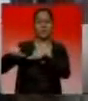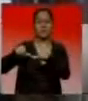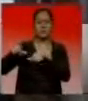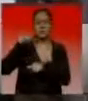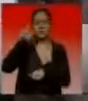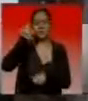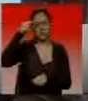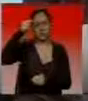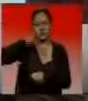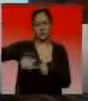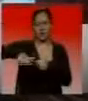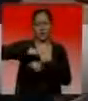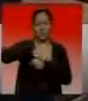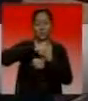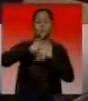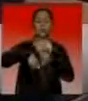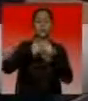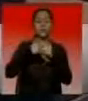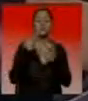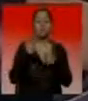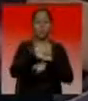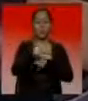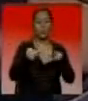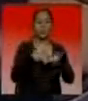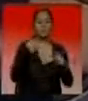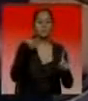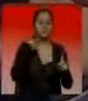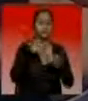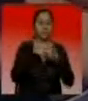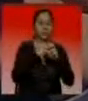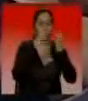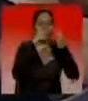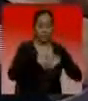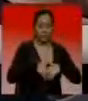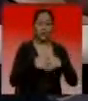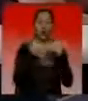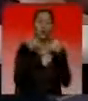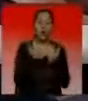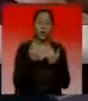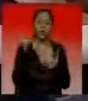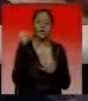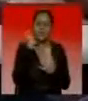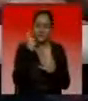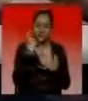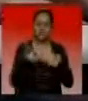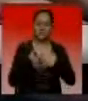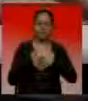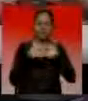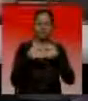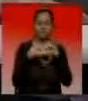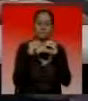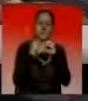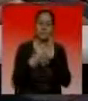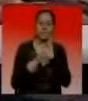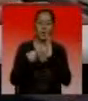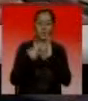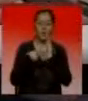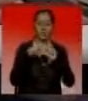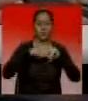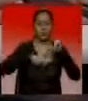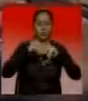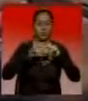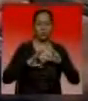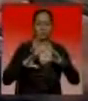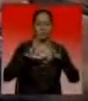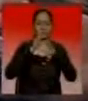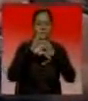Estado, pero exclusivamente en la zona afectada. Hay en este momento la necesidad de poder reactivar, reconstruir, por